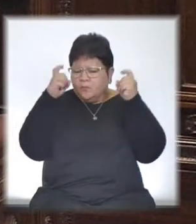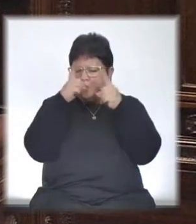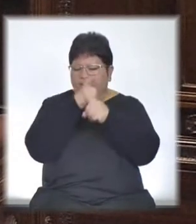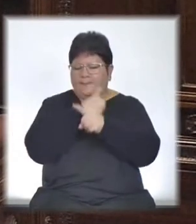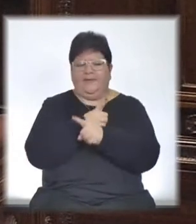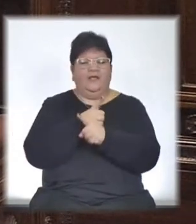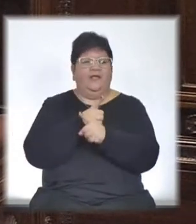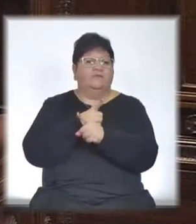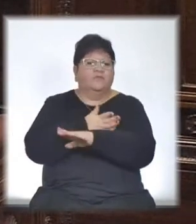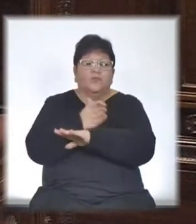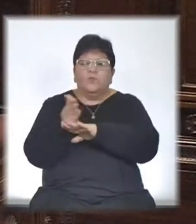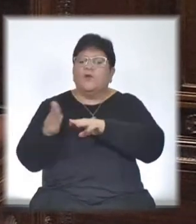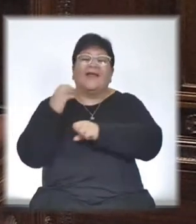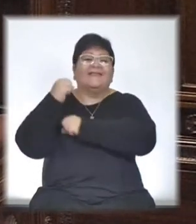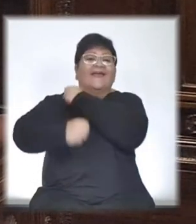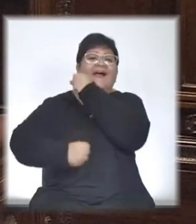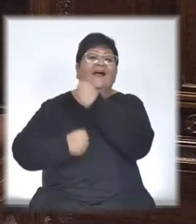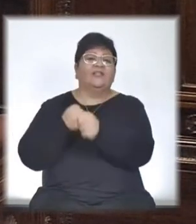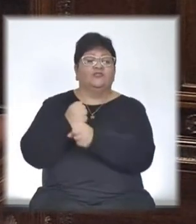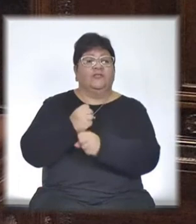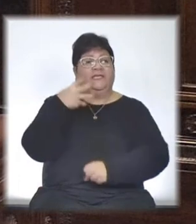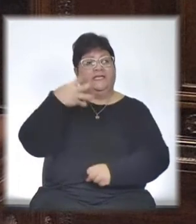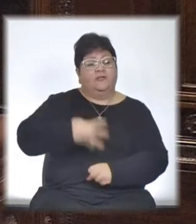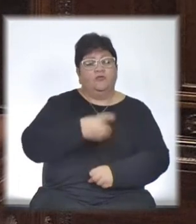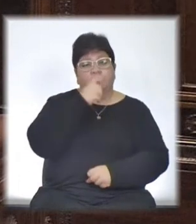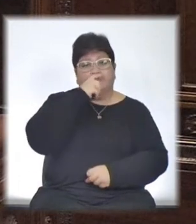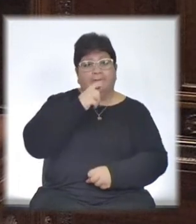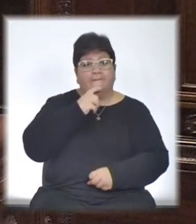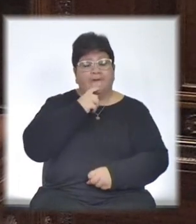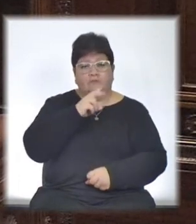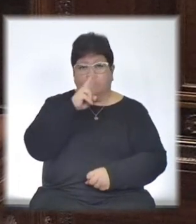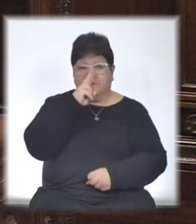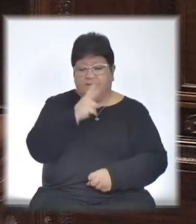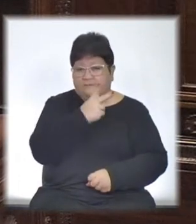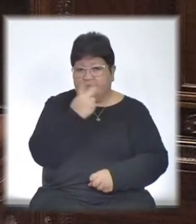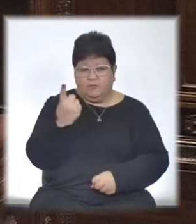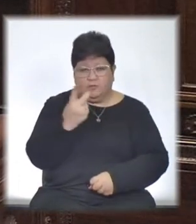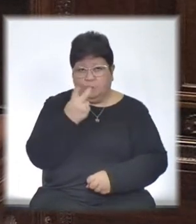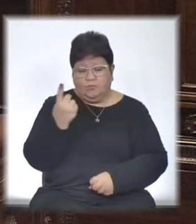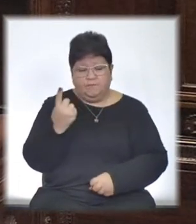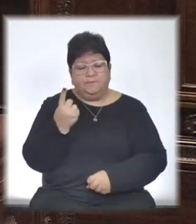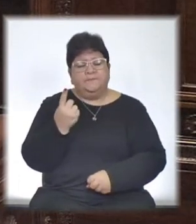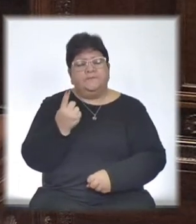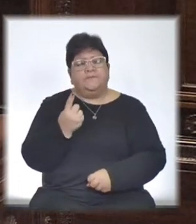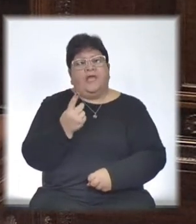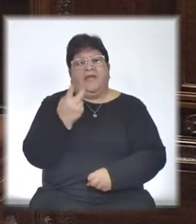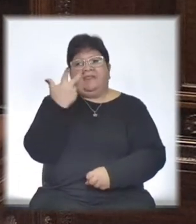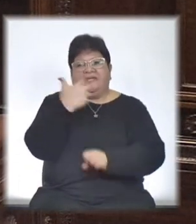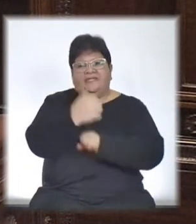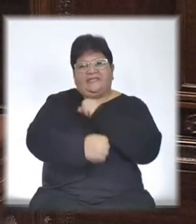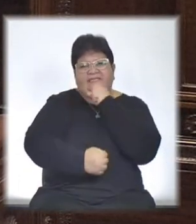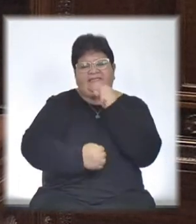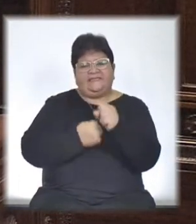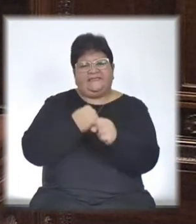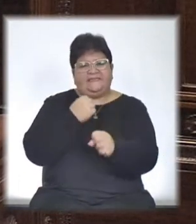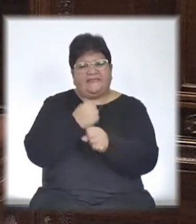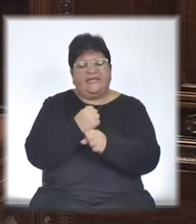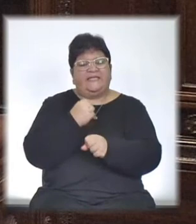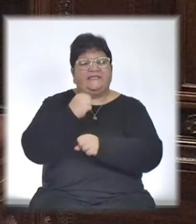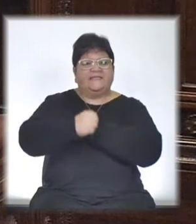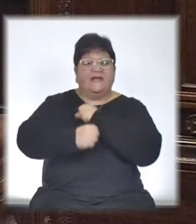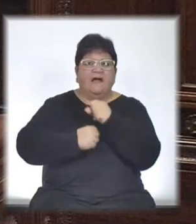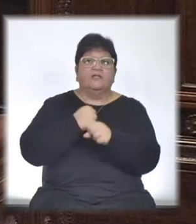años. El 14 de marzo pasado, al celebrar los 36 años de la liberación de los últimos presos de la